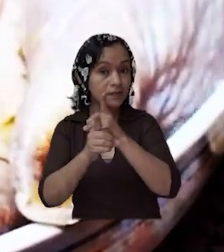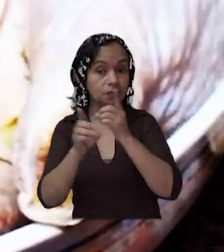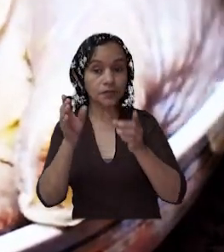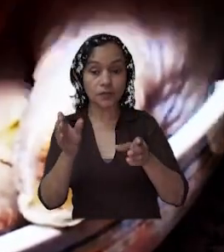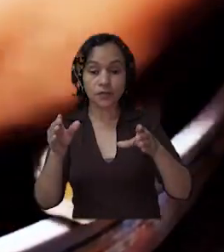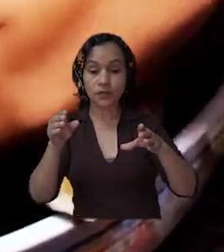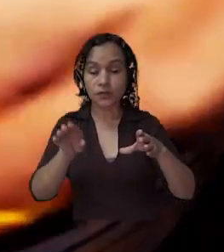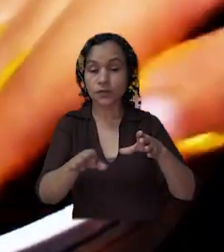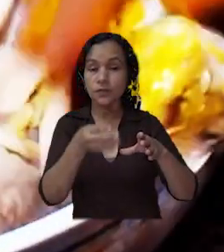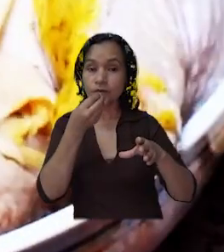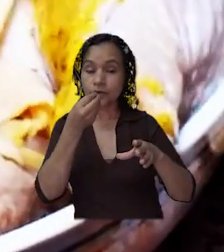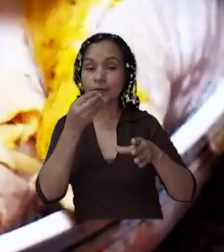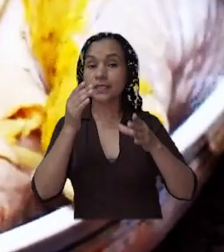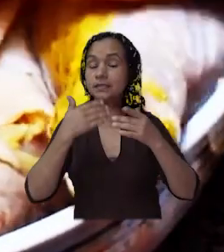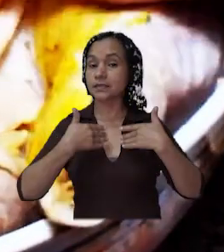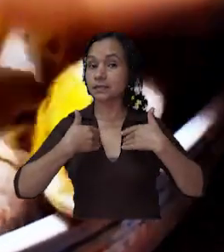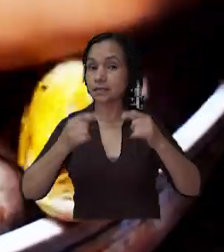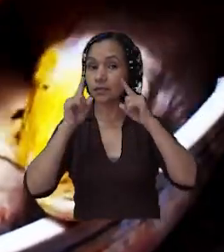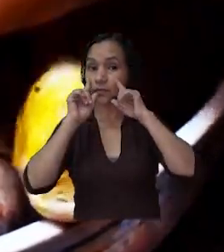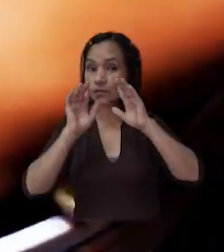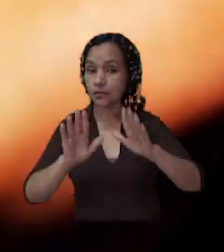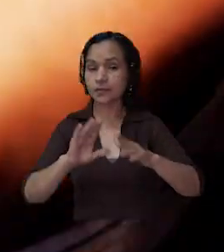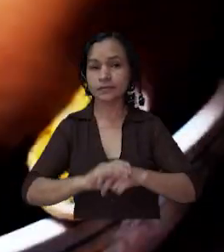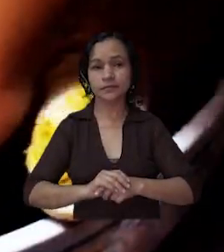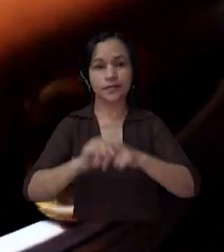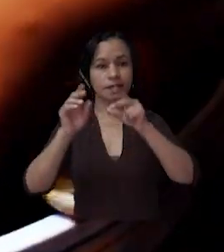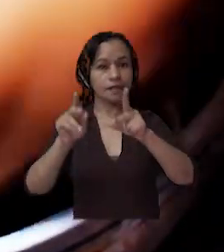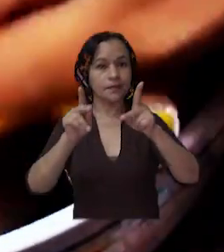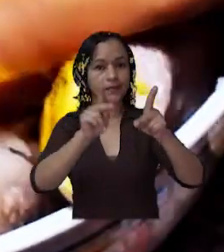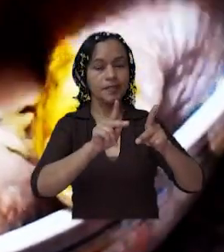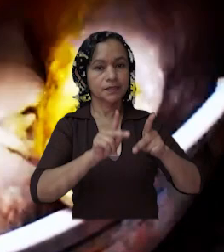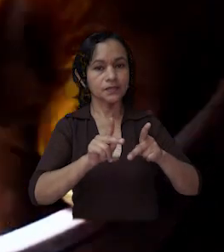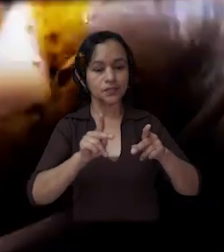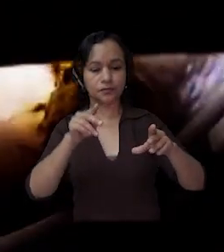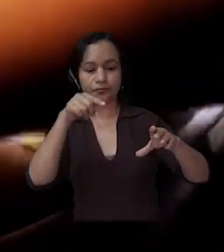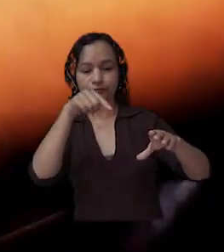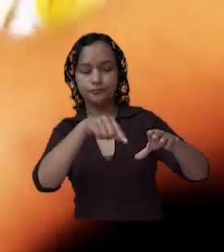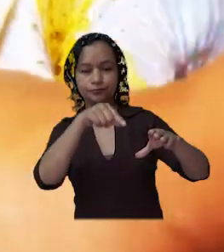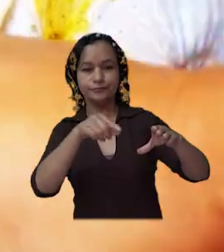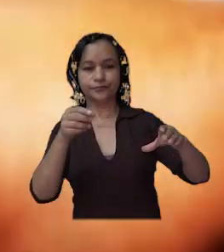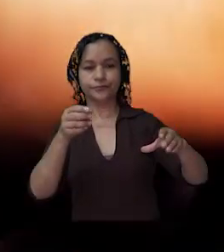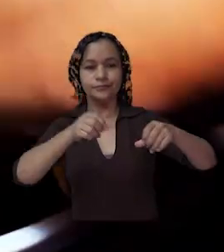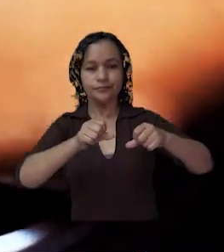proteger incluso nuestra salud. Hay gente que les pone a su gallina, les pone